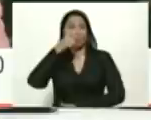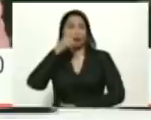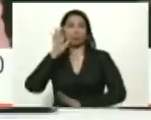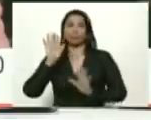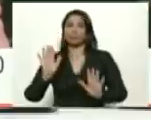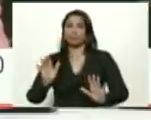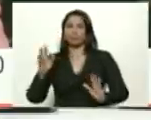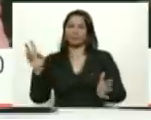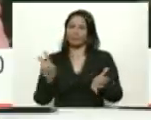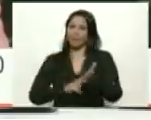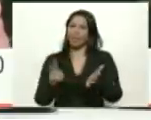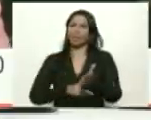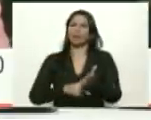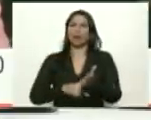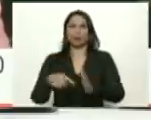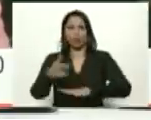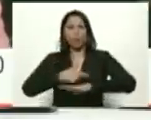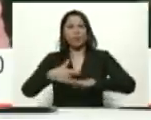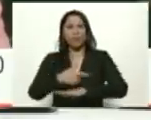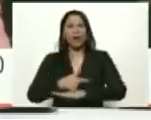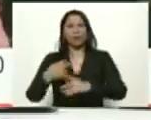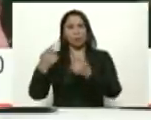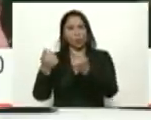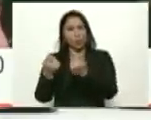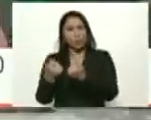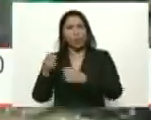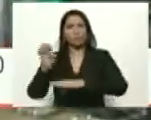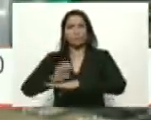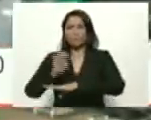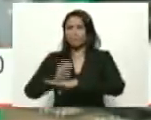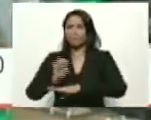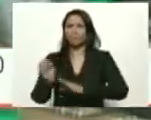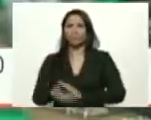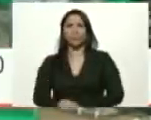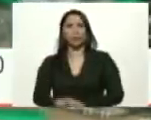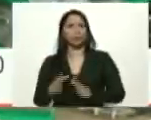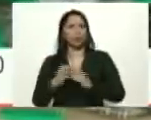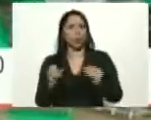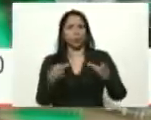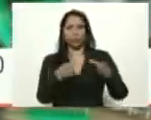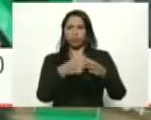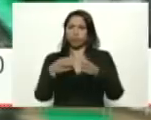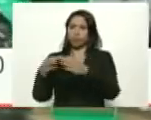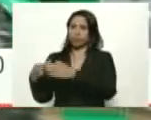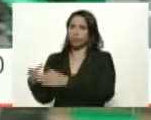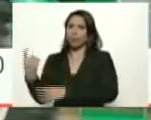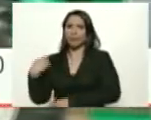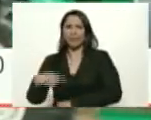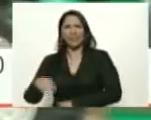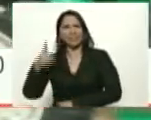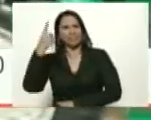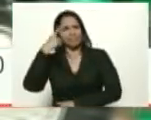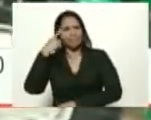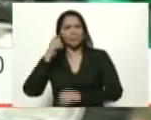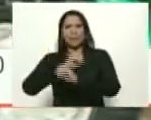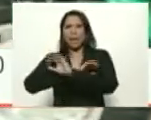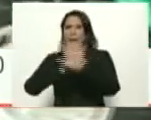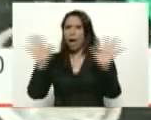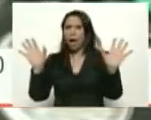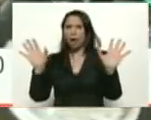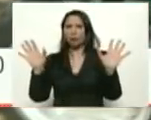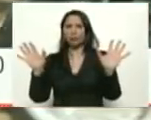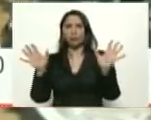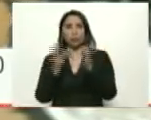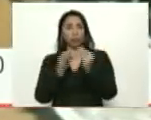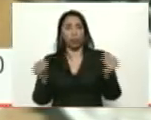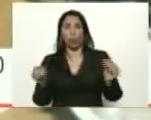gobernar de verdad, gobernar la economía, todos los factores, tener el cuadro claro, el mapa claro, los